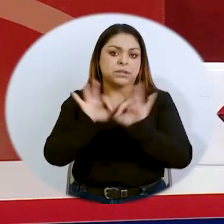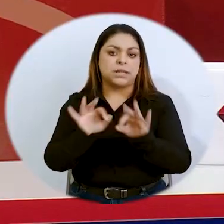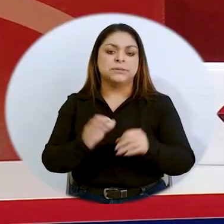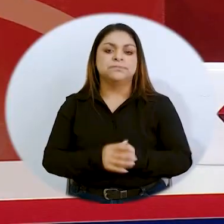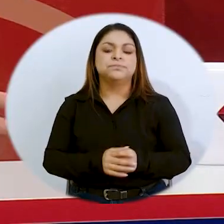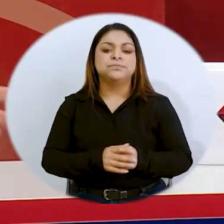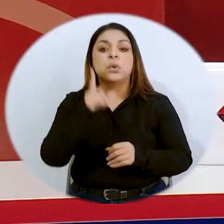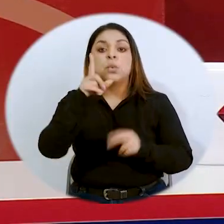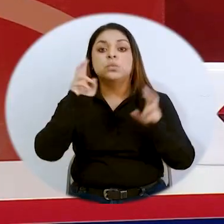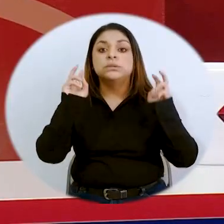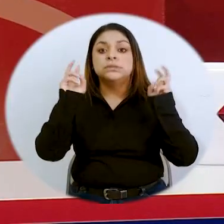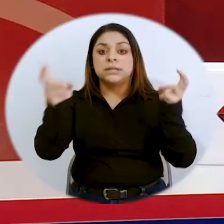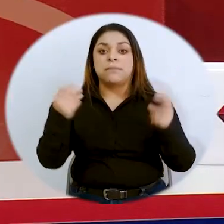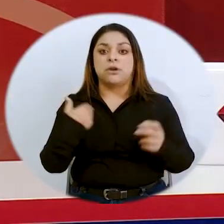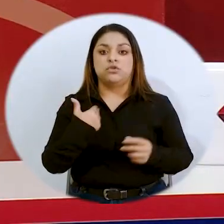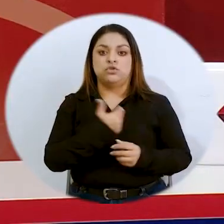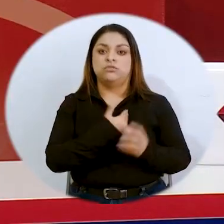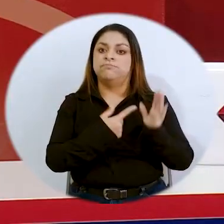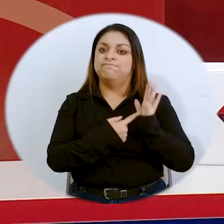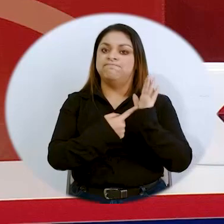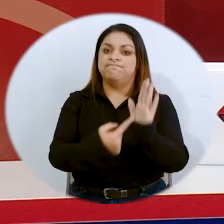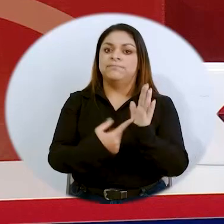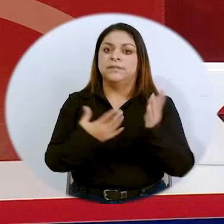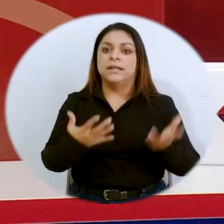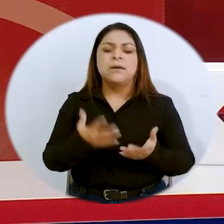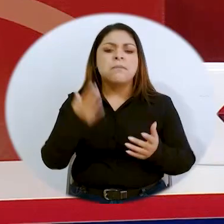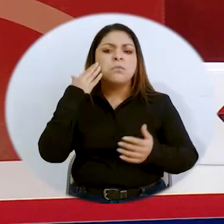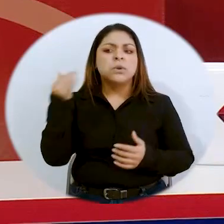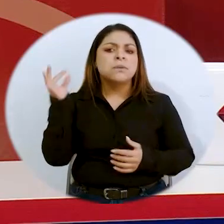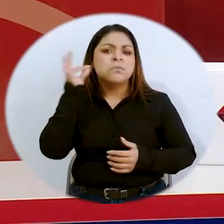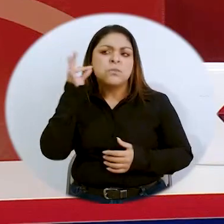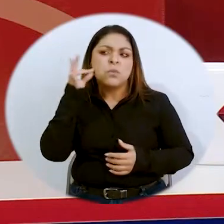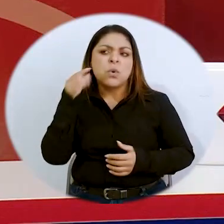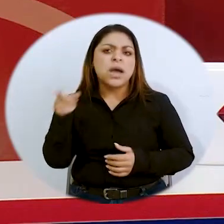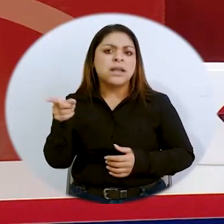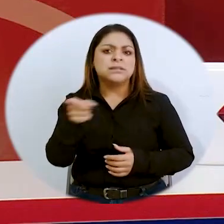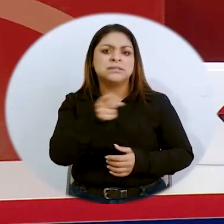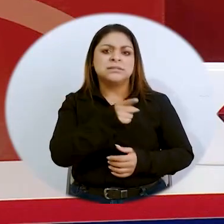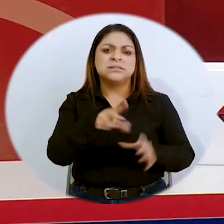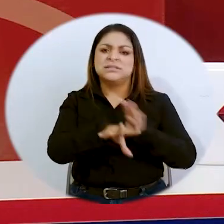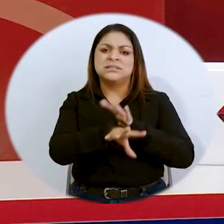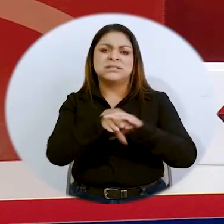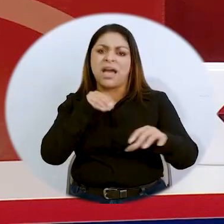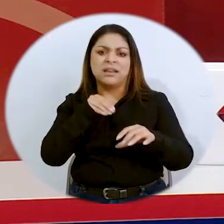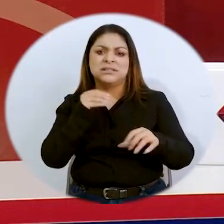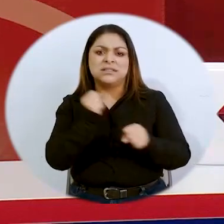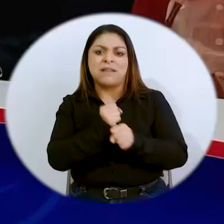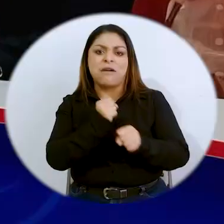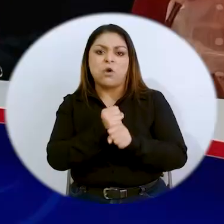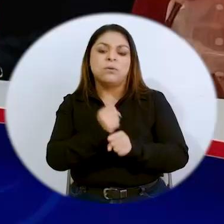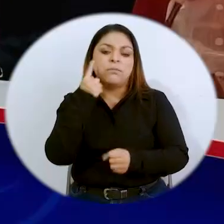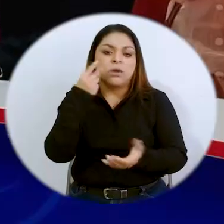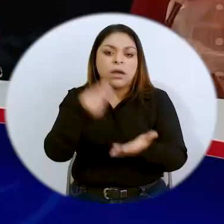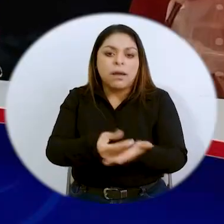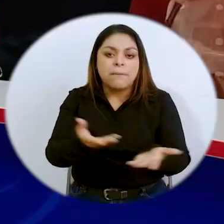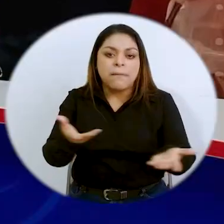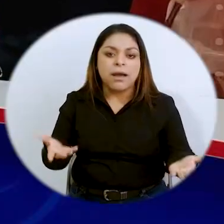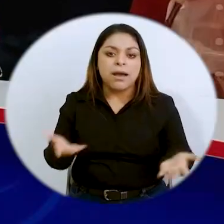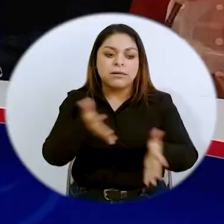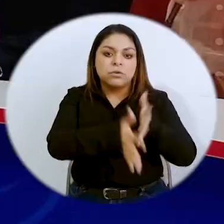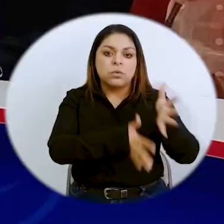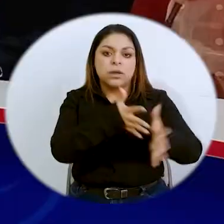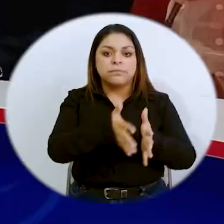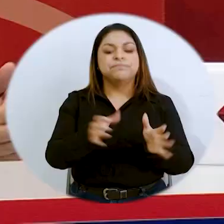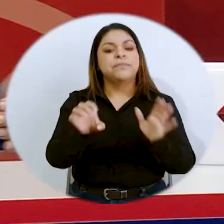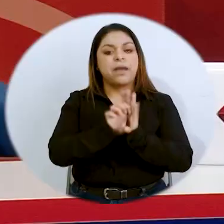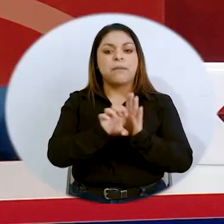importante. Un tema que nosotros hemos señalado es por qué muchas mujeres se salen del mercado laboral. es el costo del cuidado. Si una mujer va